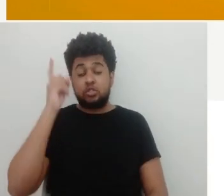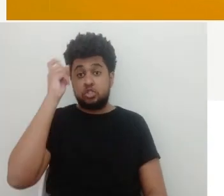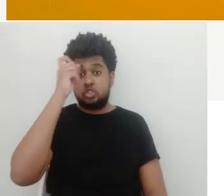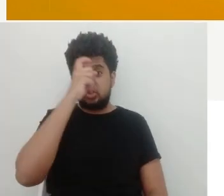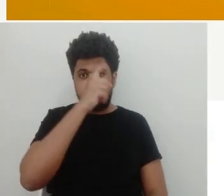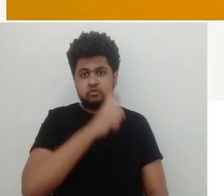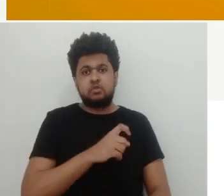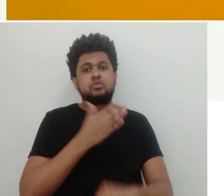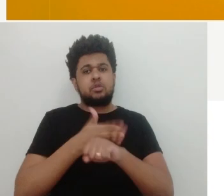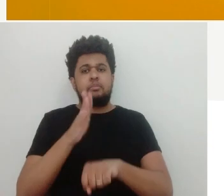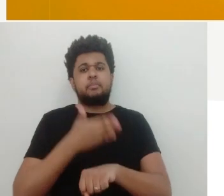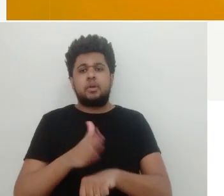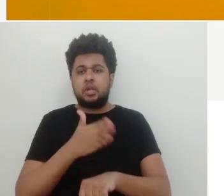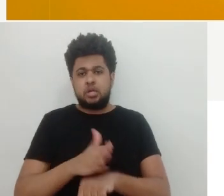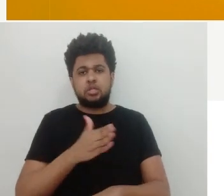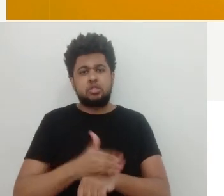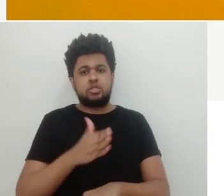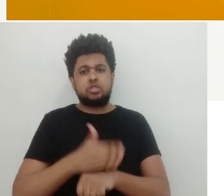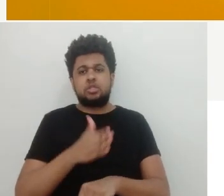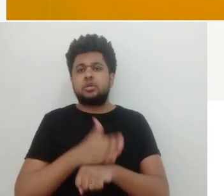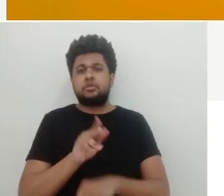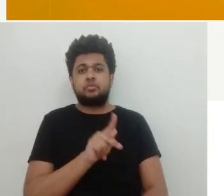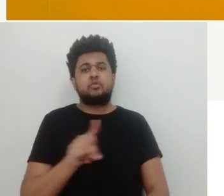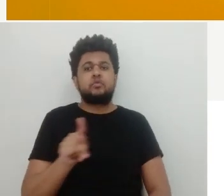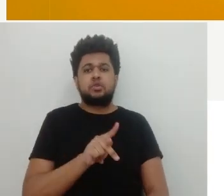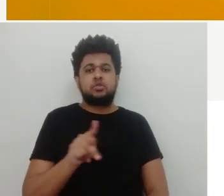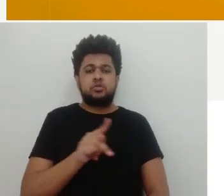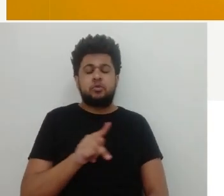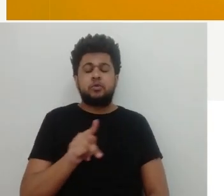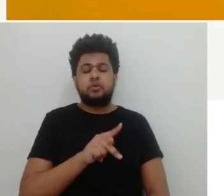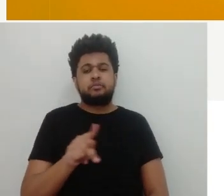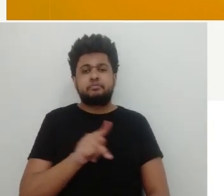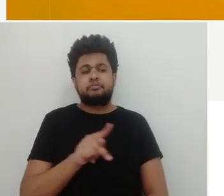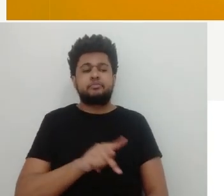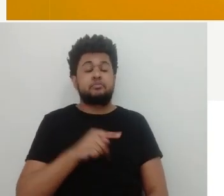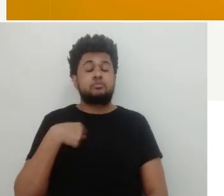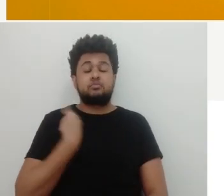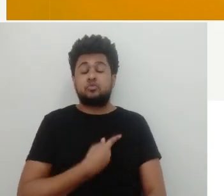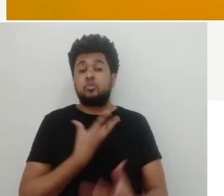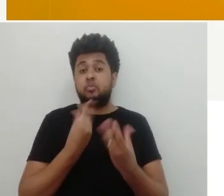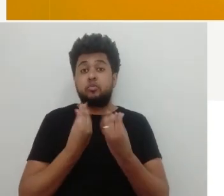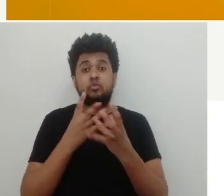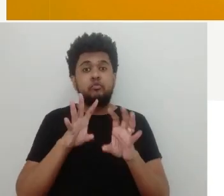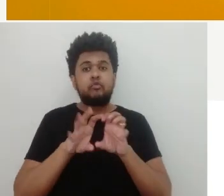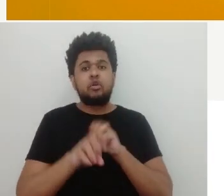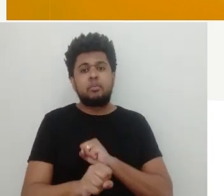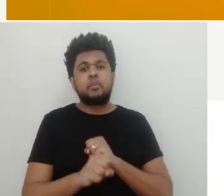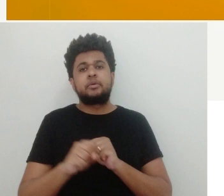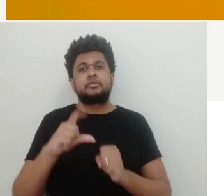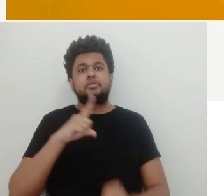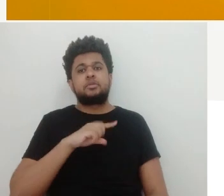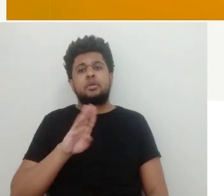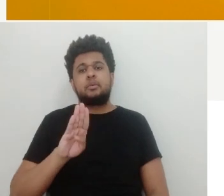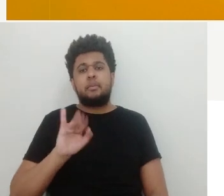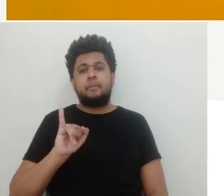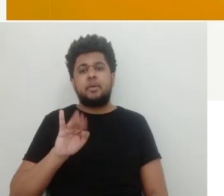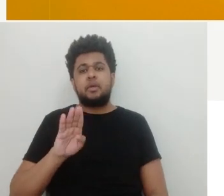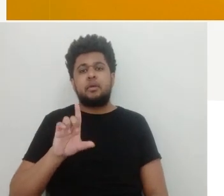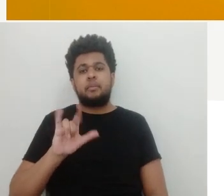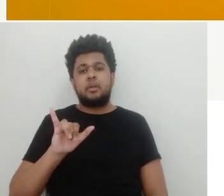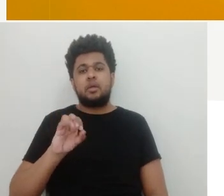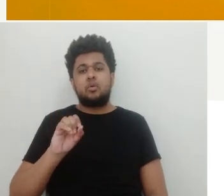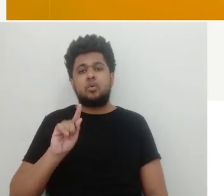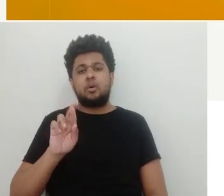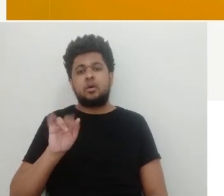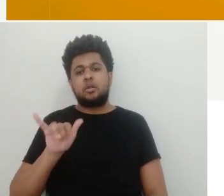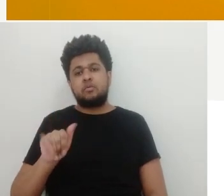una bibliografía, entonces todo un proceso de revisión, y aquí nuestro colega Eduardo Deves ha hecho